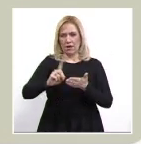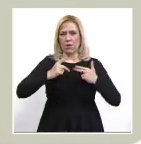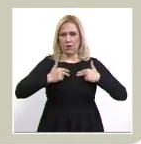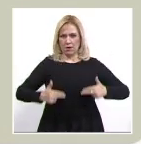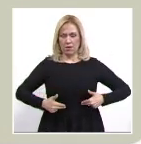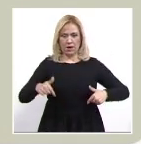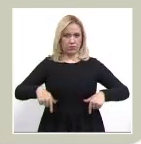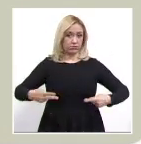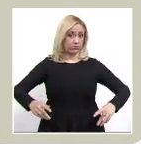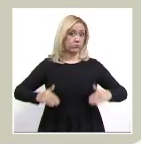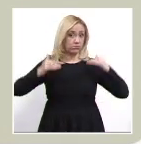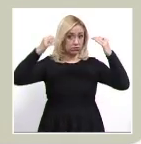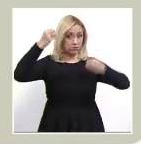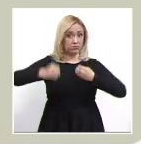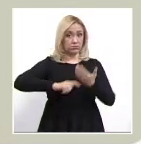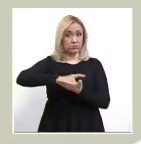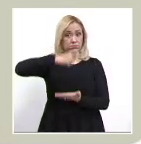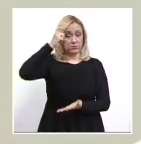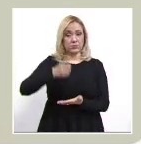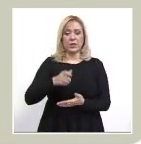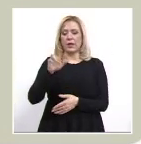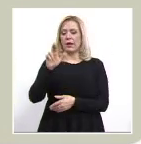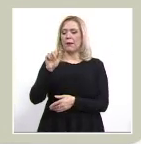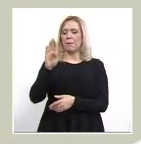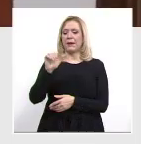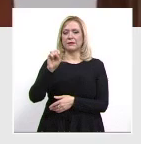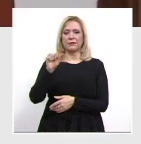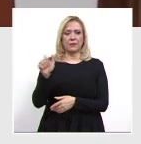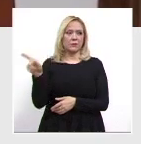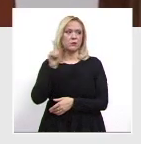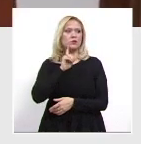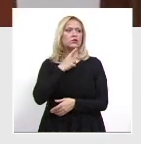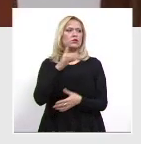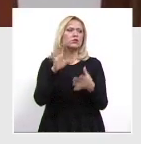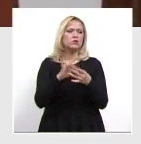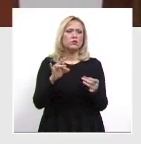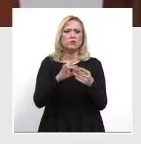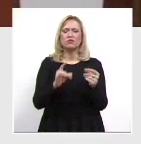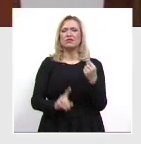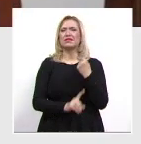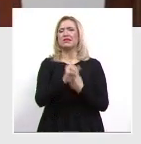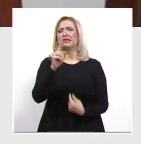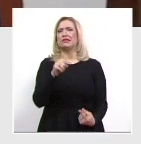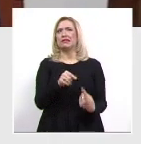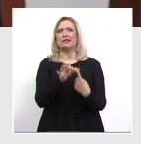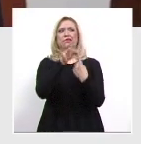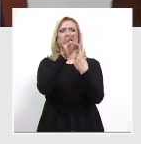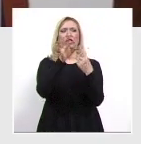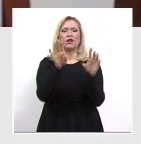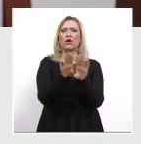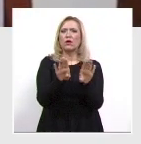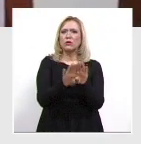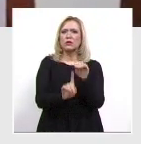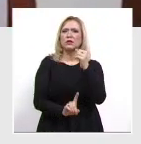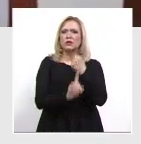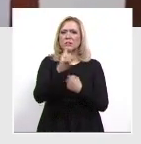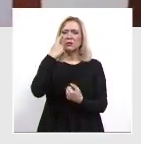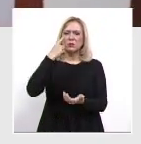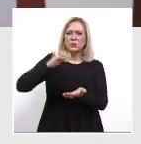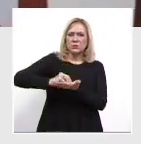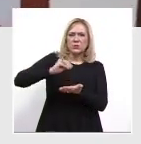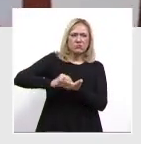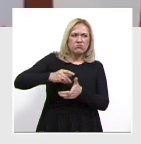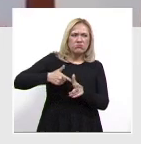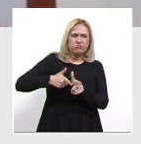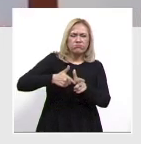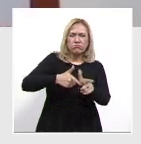Humanos del Alto Tribunal, Alejandra Rabasa, explicó que uno de los retos es reflexionar sobre los obstáculos que persisten para que